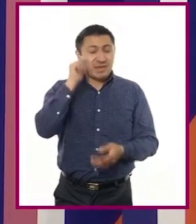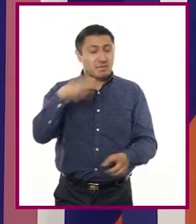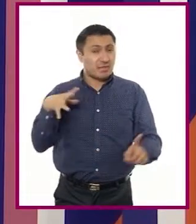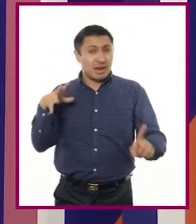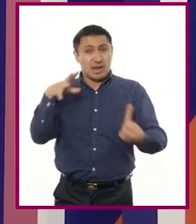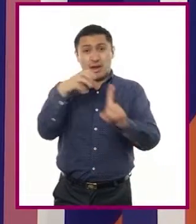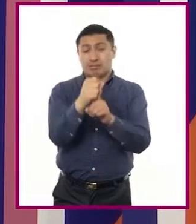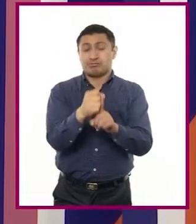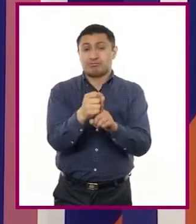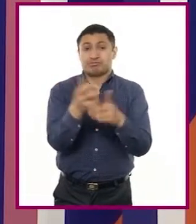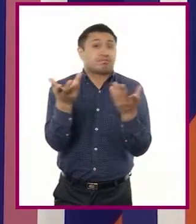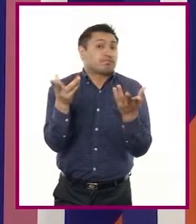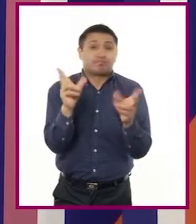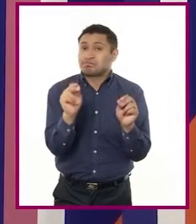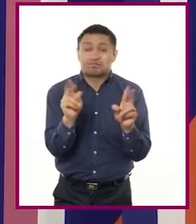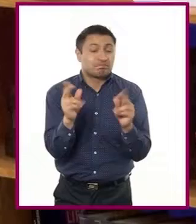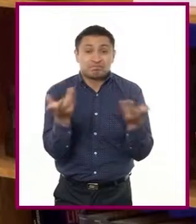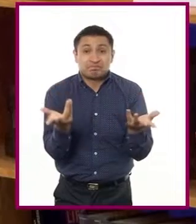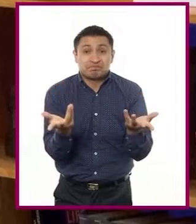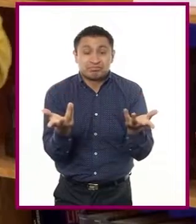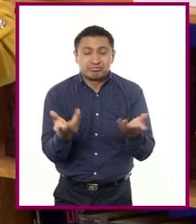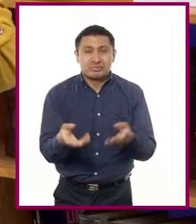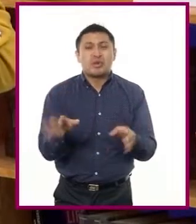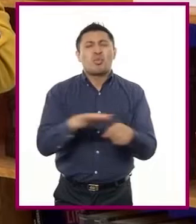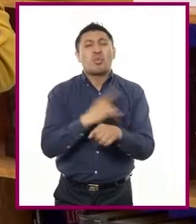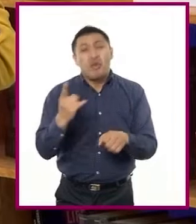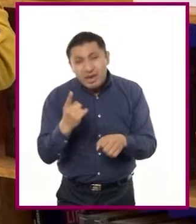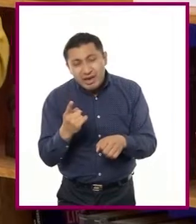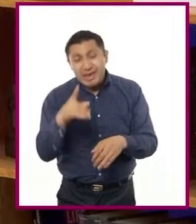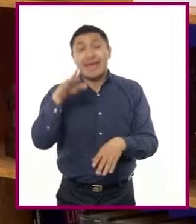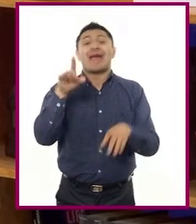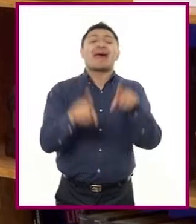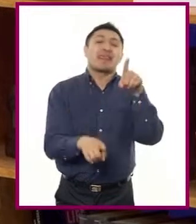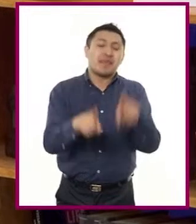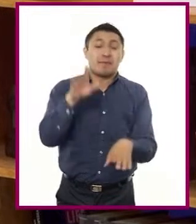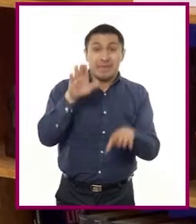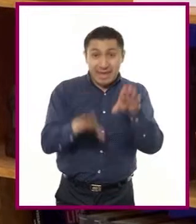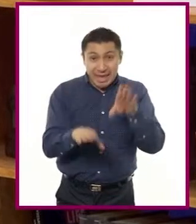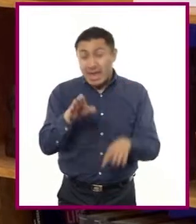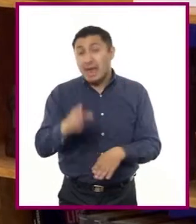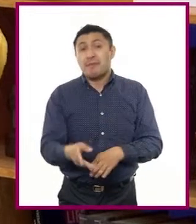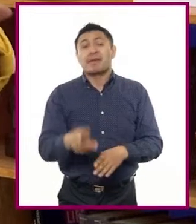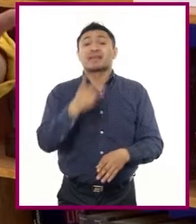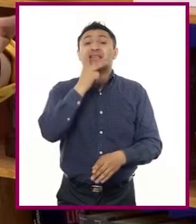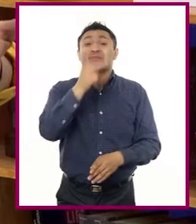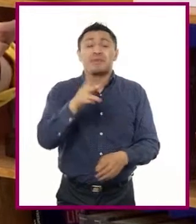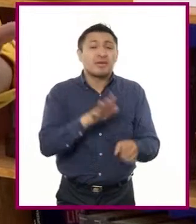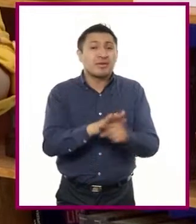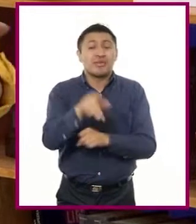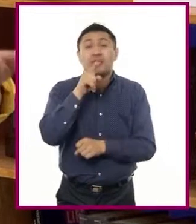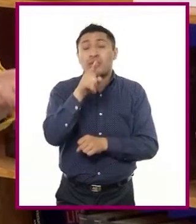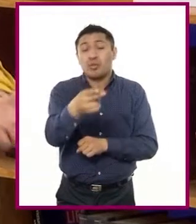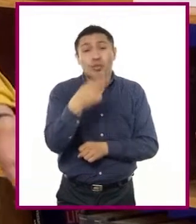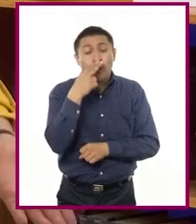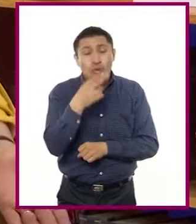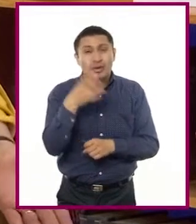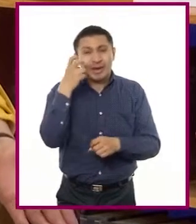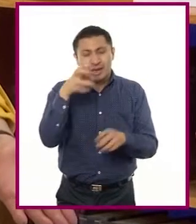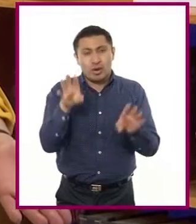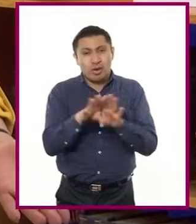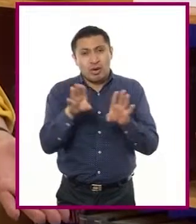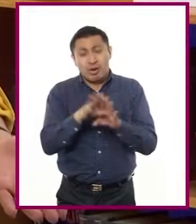logramos. Una de las causas es el vocabulario empleado, que nos impide dirigirnos de manera eficaz a